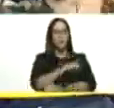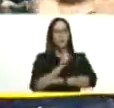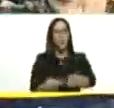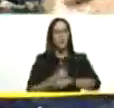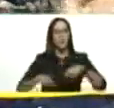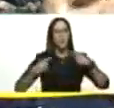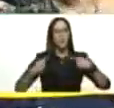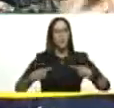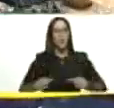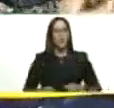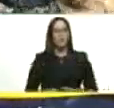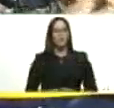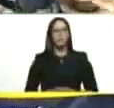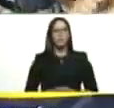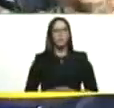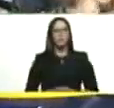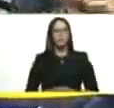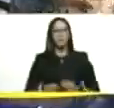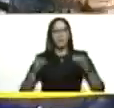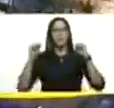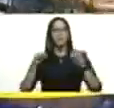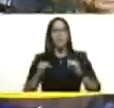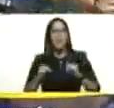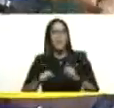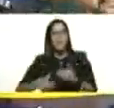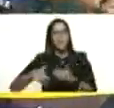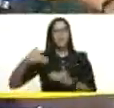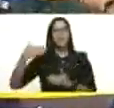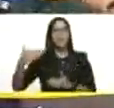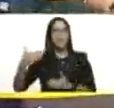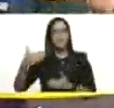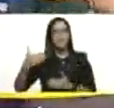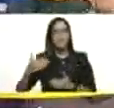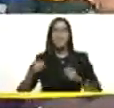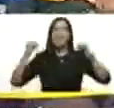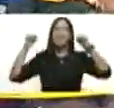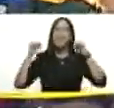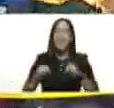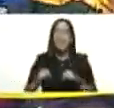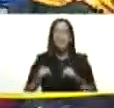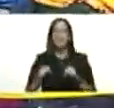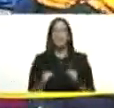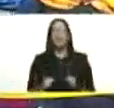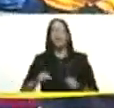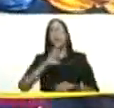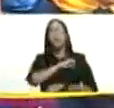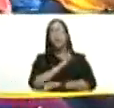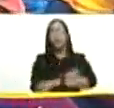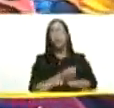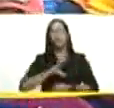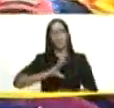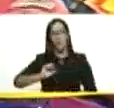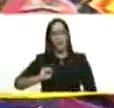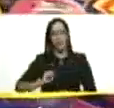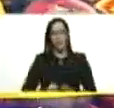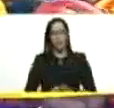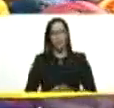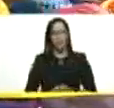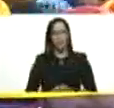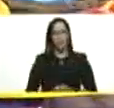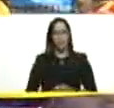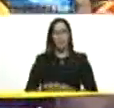popular. De allí emana y allí vive el poder soberano, el poder